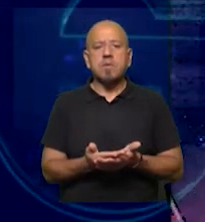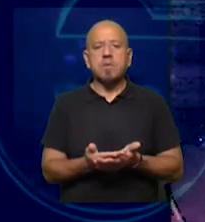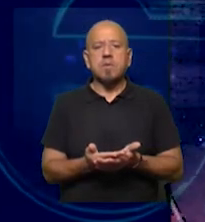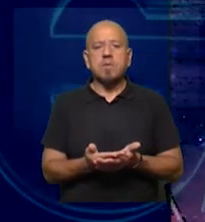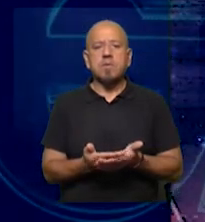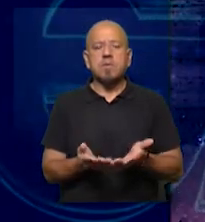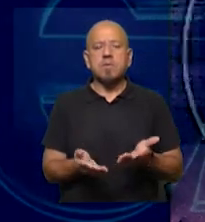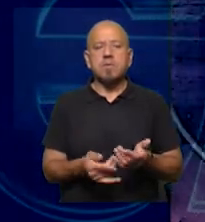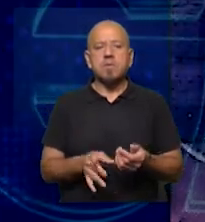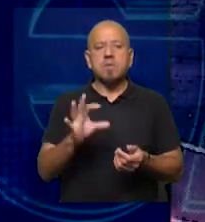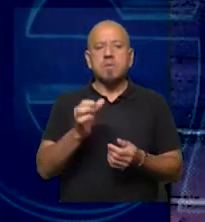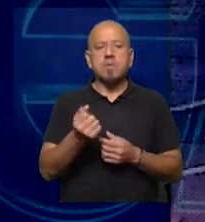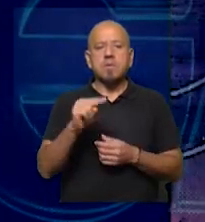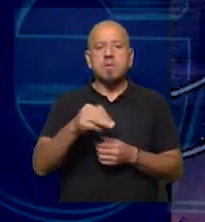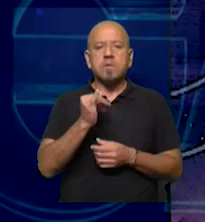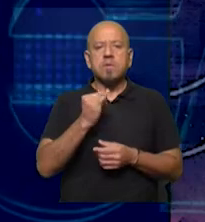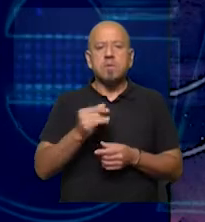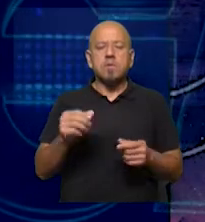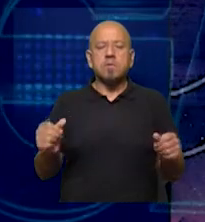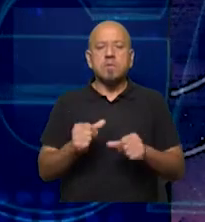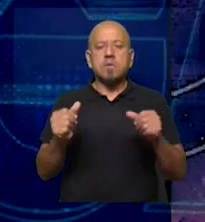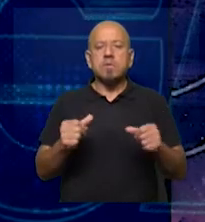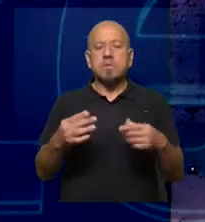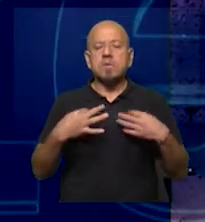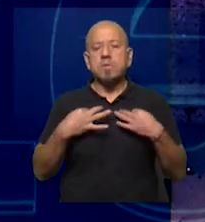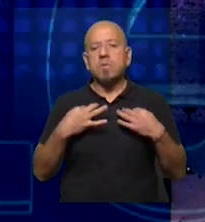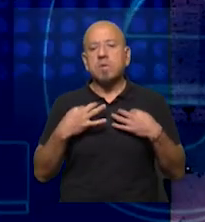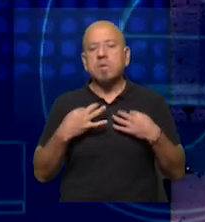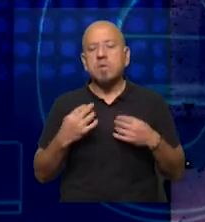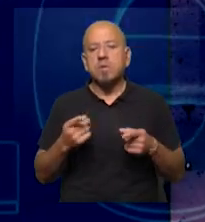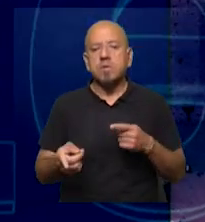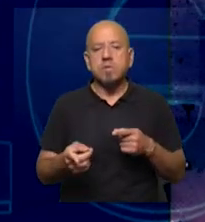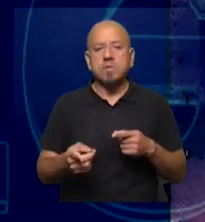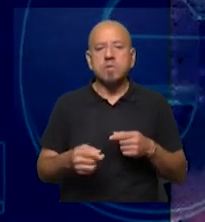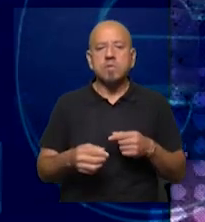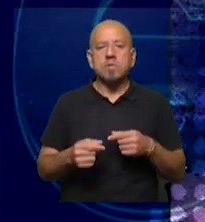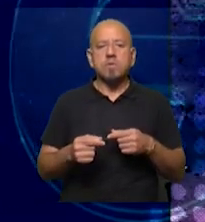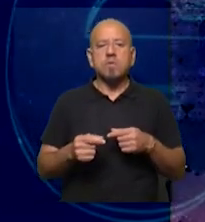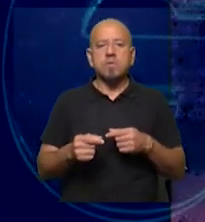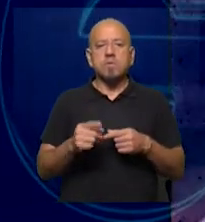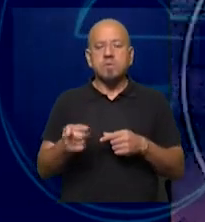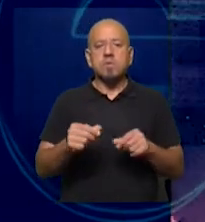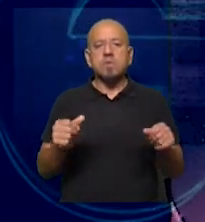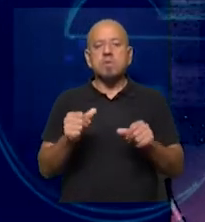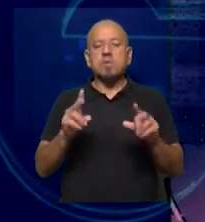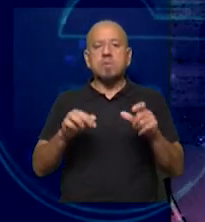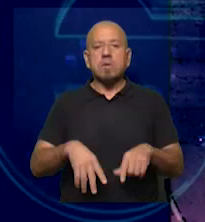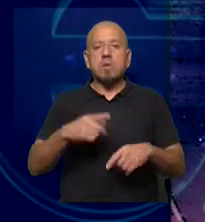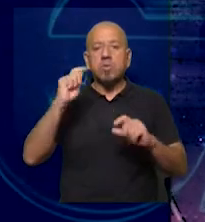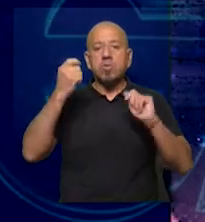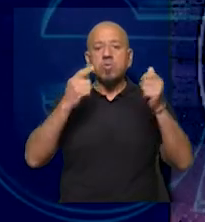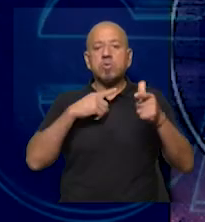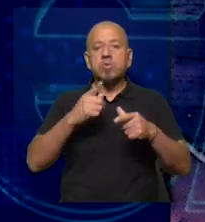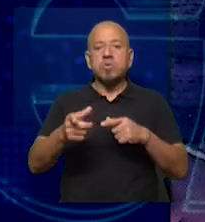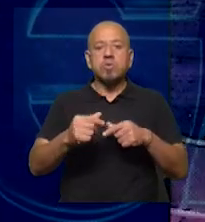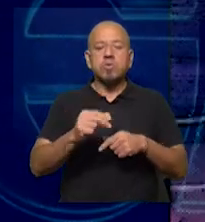Aida Sanz, que hace vestuario y escenografía, Leonardo Walde, que hace las luces, y el maestro